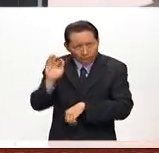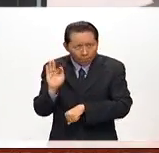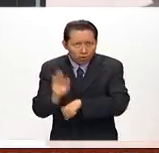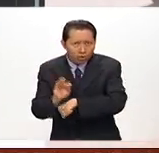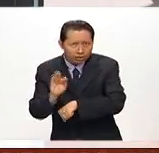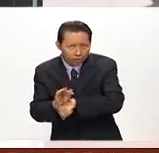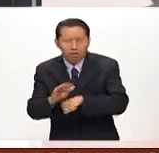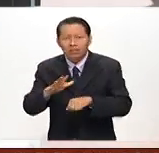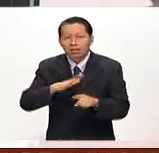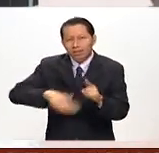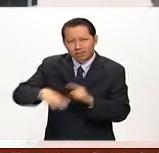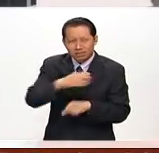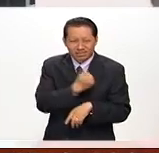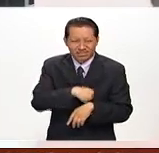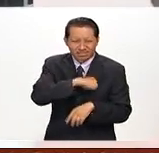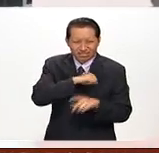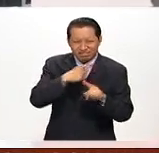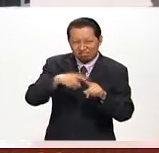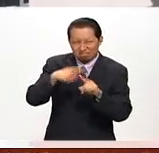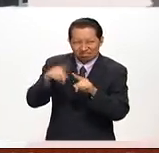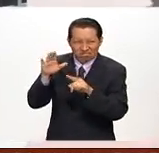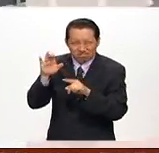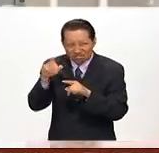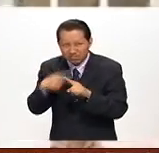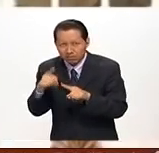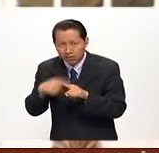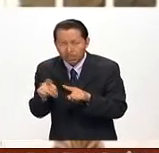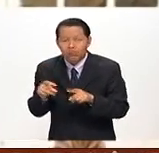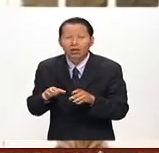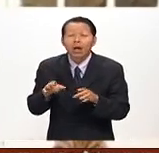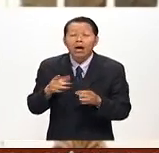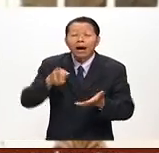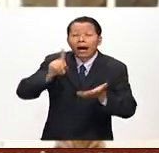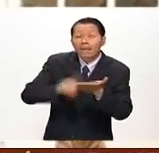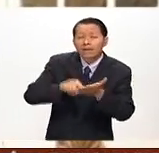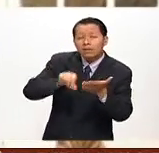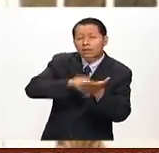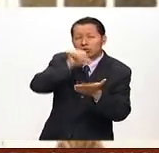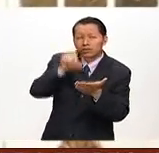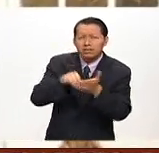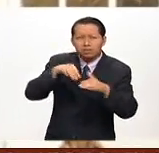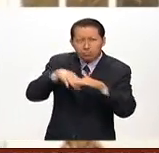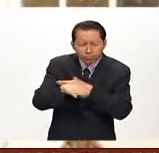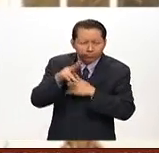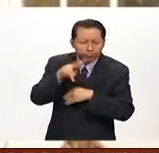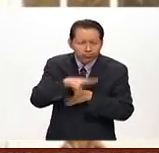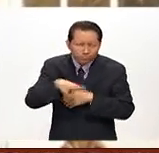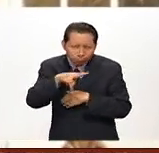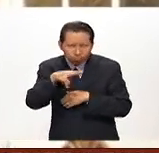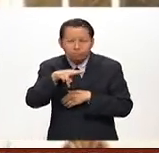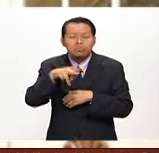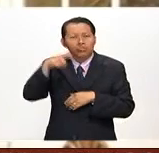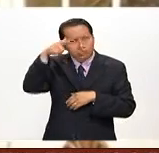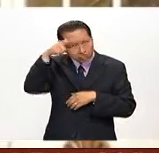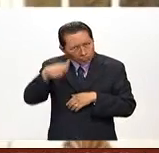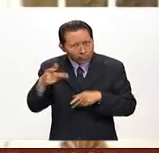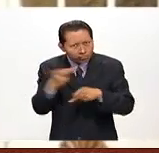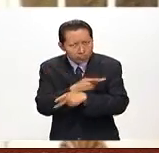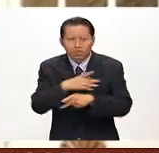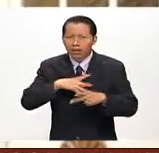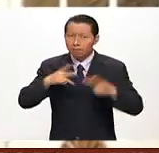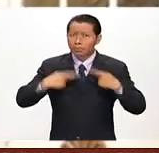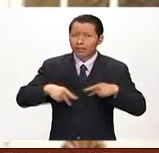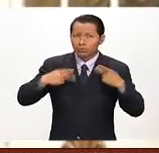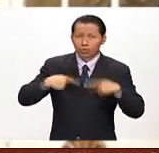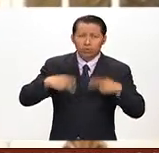Riesgos Sanitarios. Las principales deficiencias detectadas en dichos establecimientos de carácter privado fueron ingresos involuntarios de